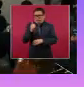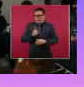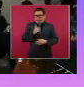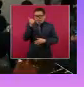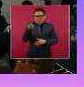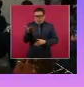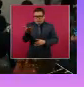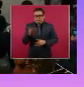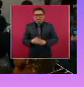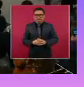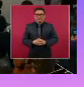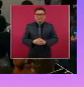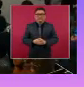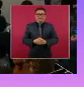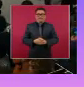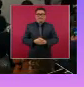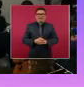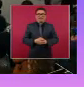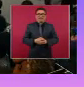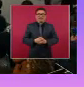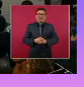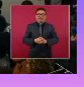Aprovechando